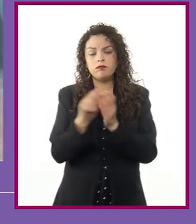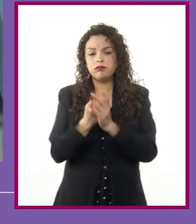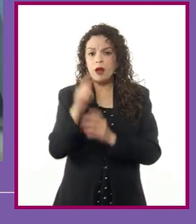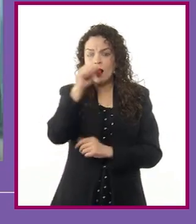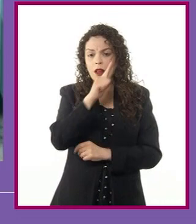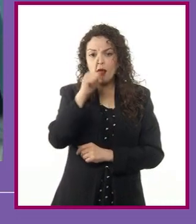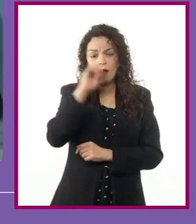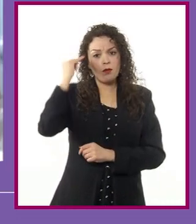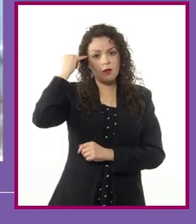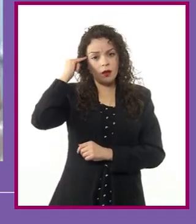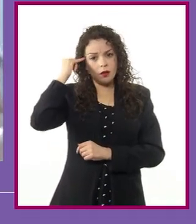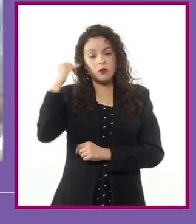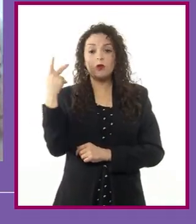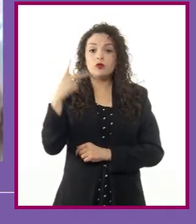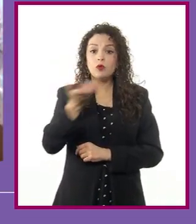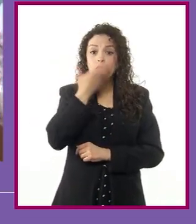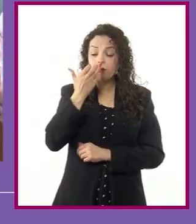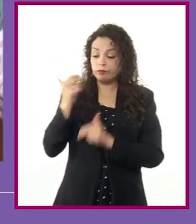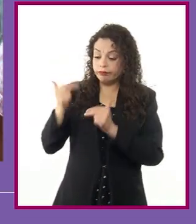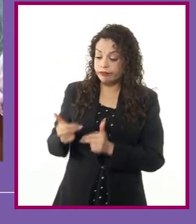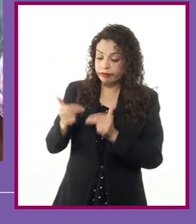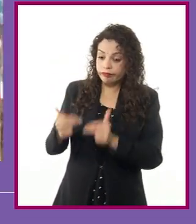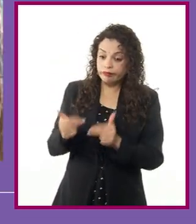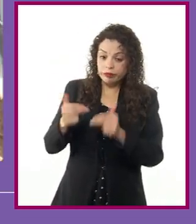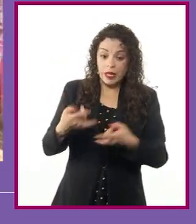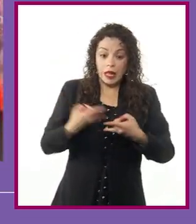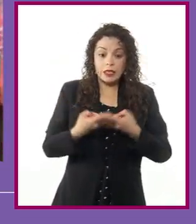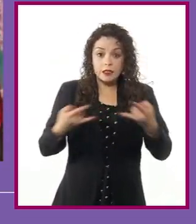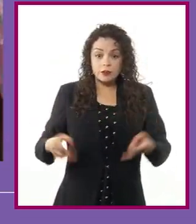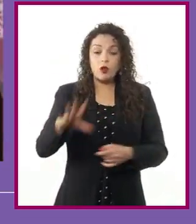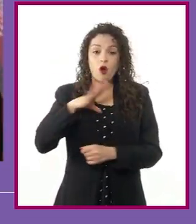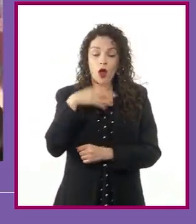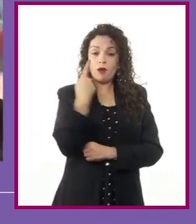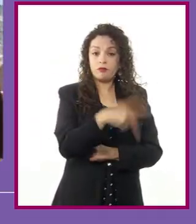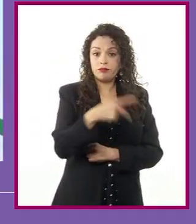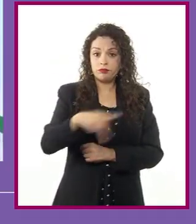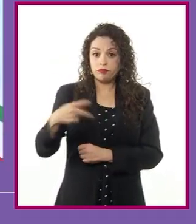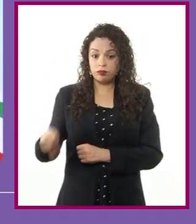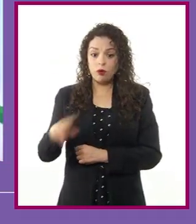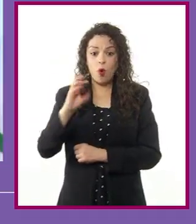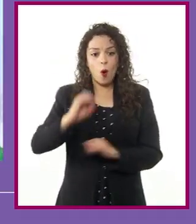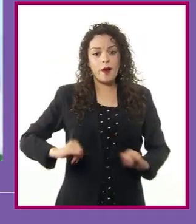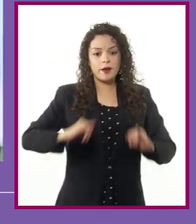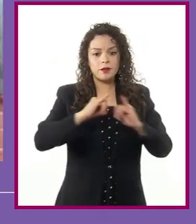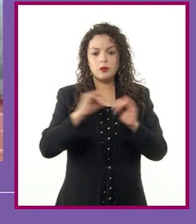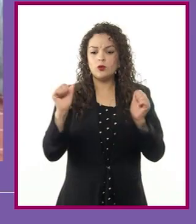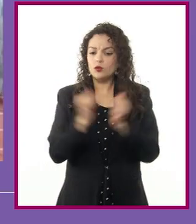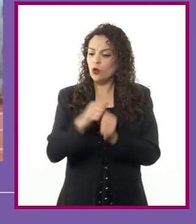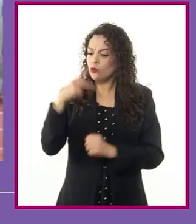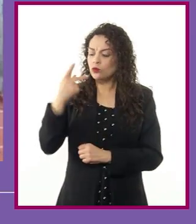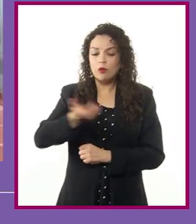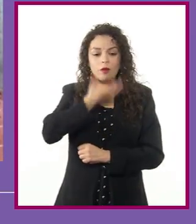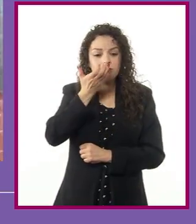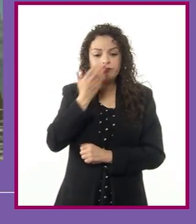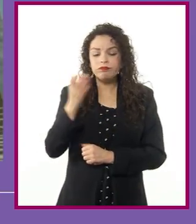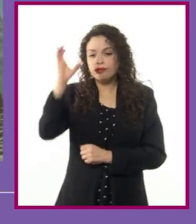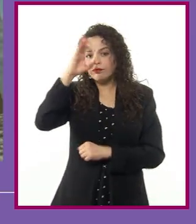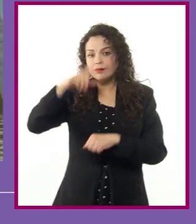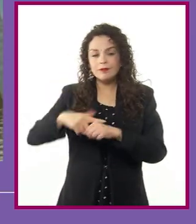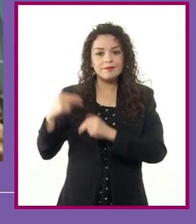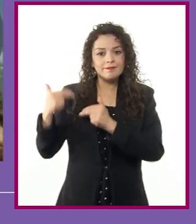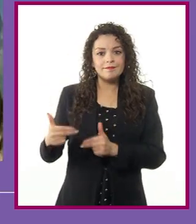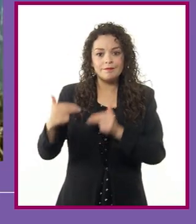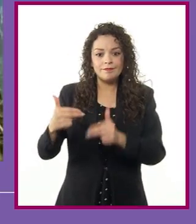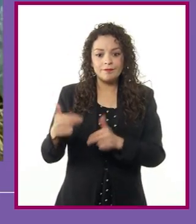y cuentan con diversas costumbres, tradiciones e historia e instituciones de gran tradición? Aspectos que están unidos a